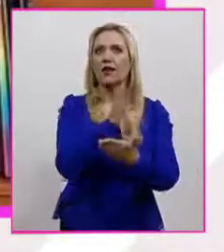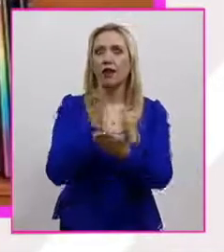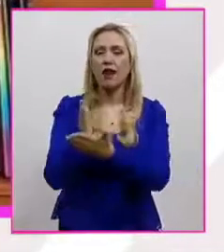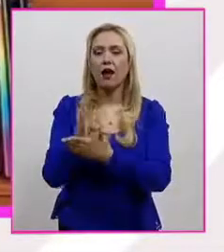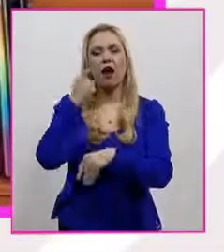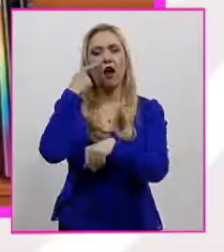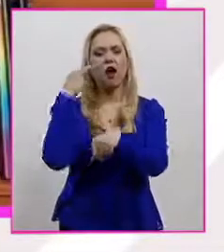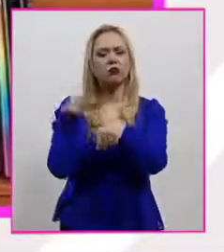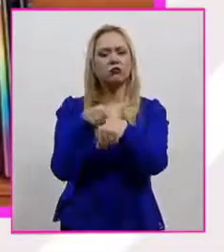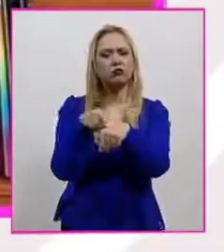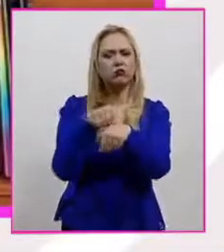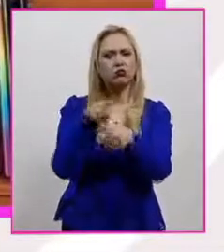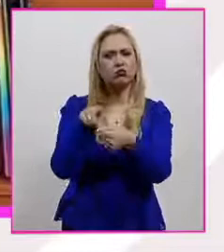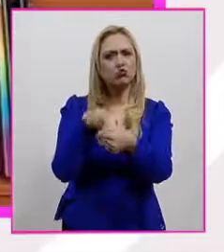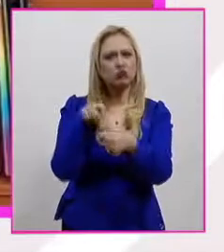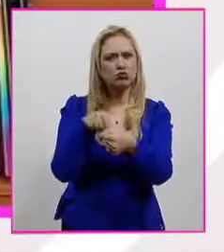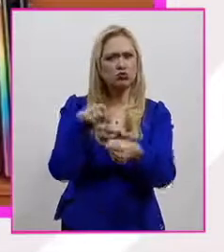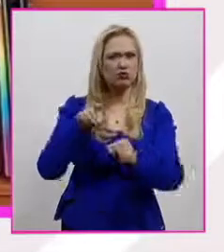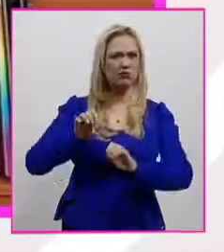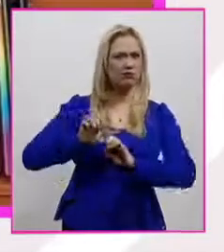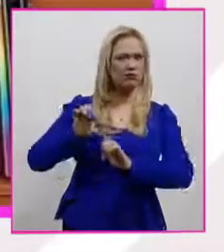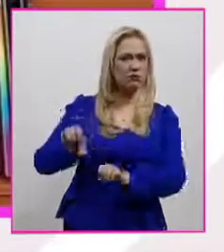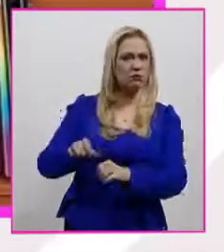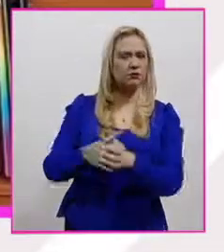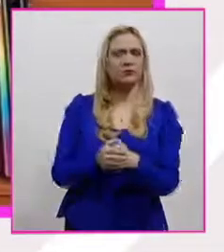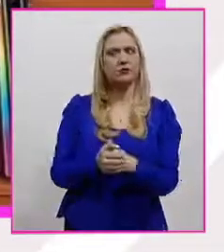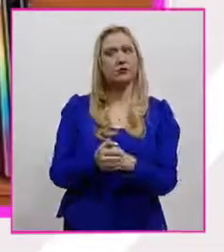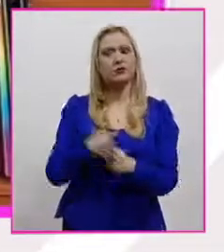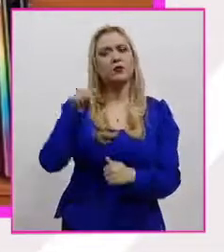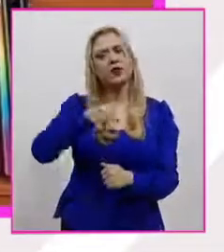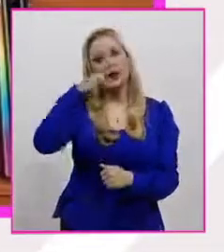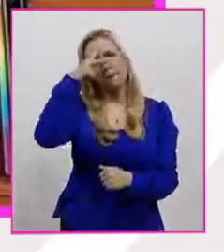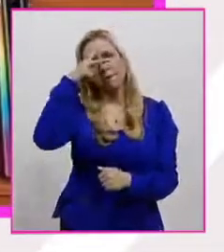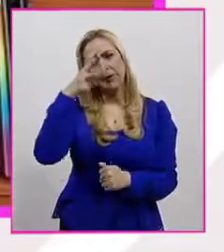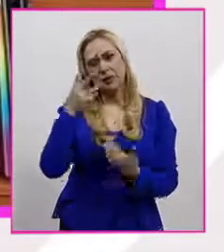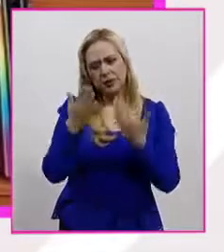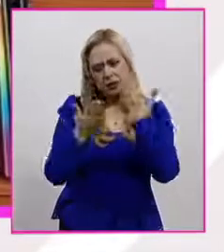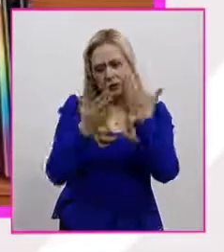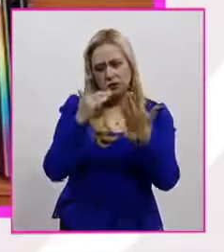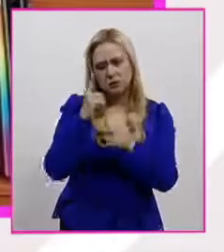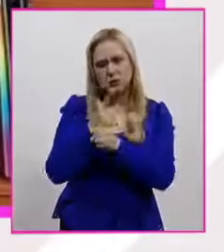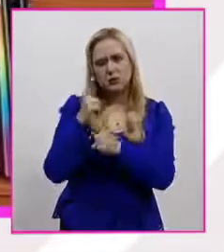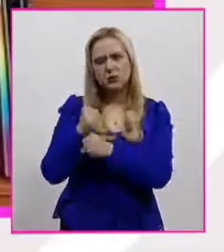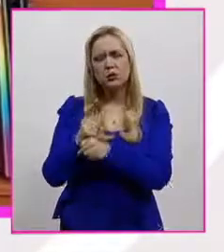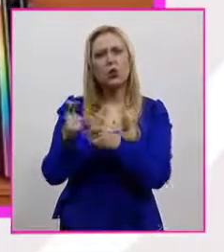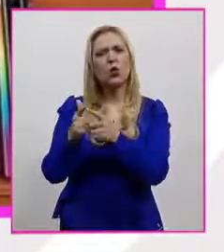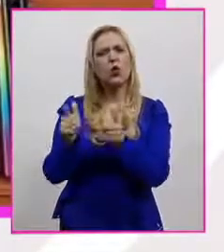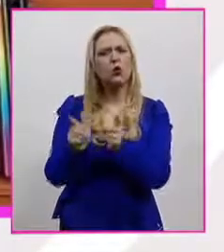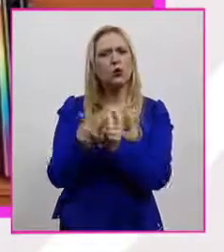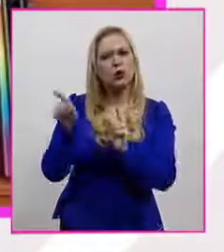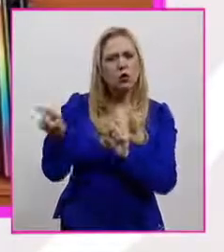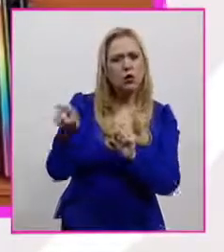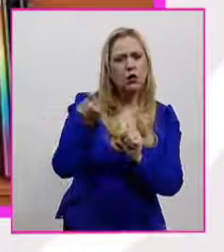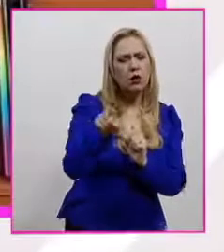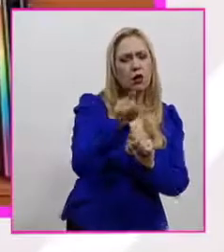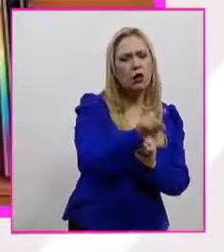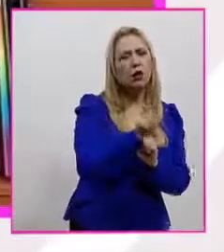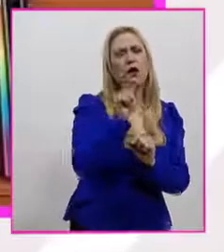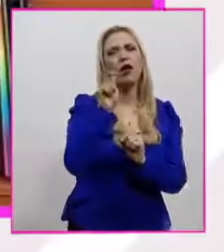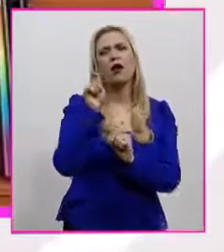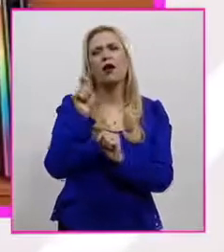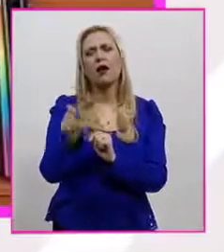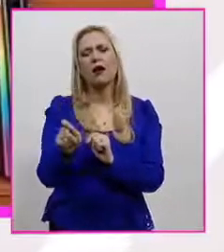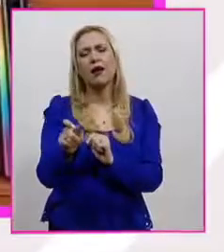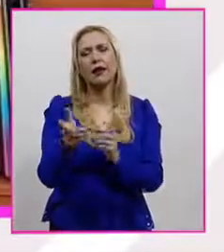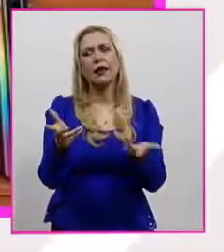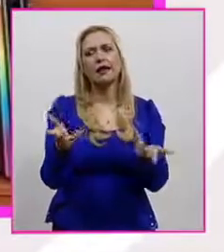Estudios Espinosa Iglesias. En México existe un estancamiento de la movilidad en aquellos grupos que están en los extremos del